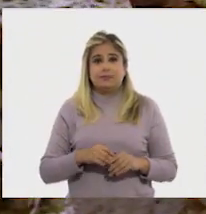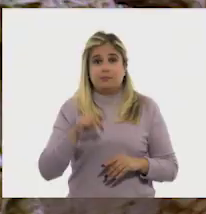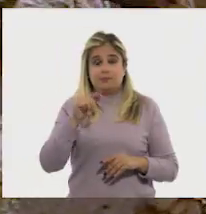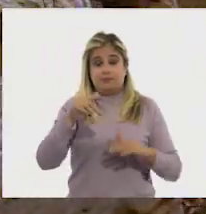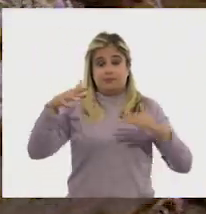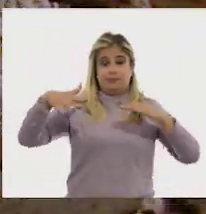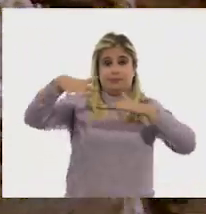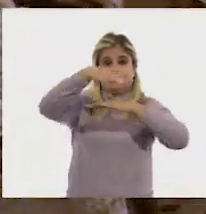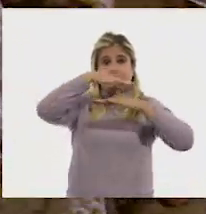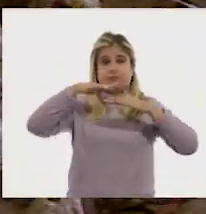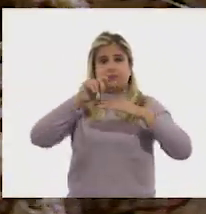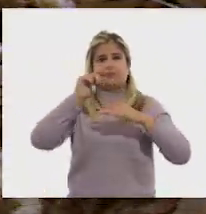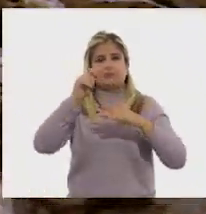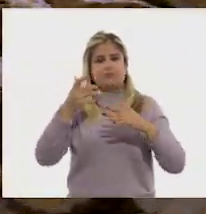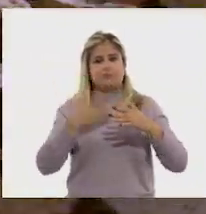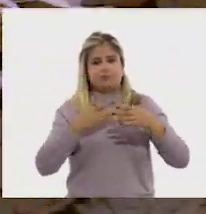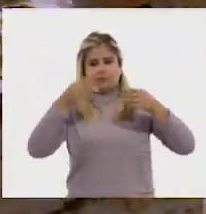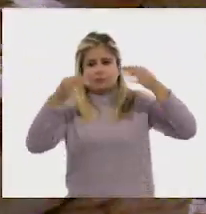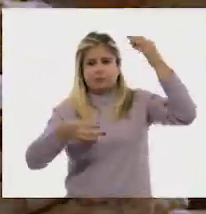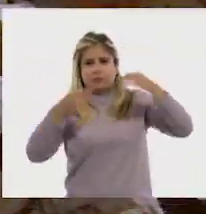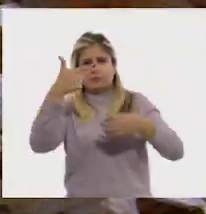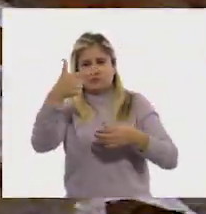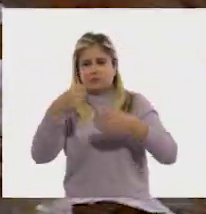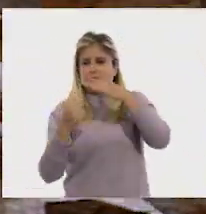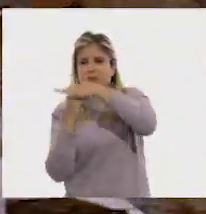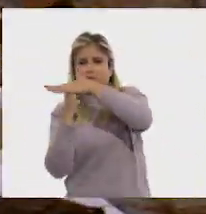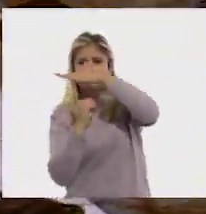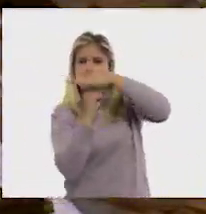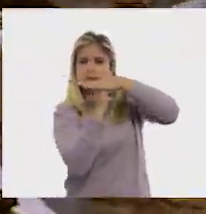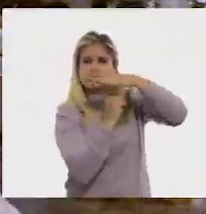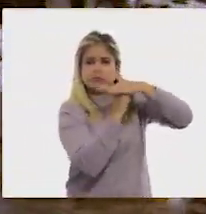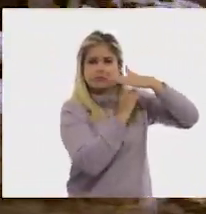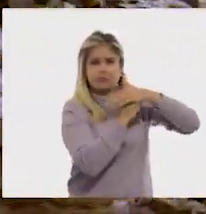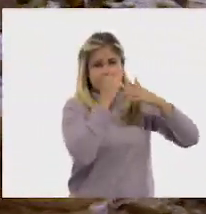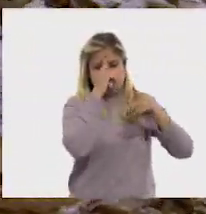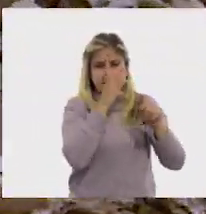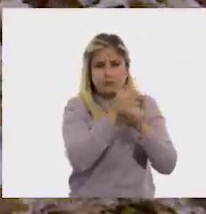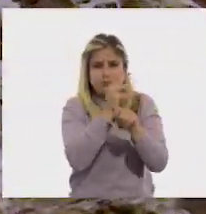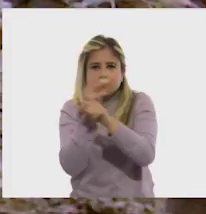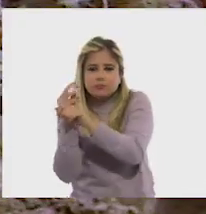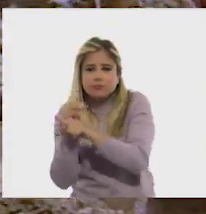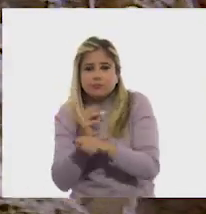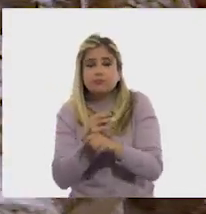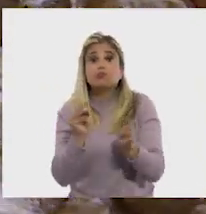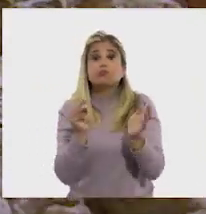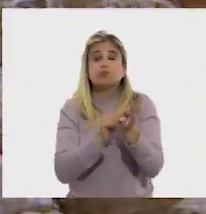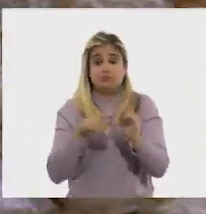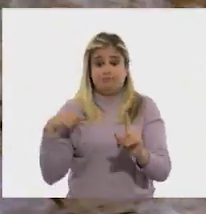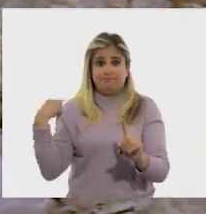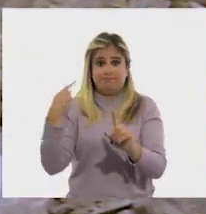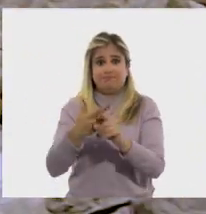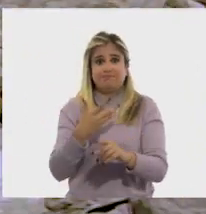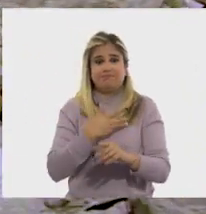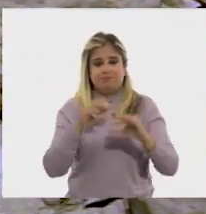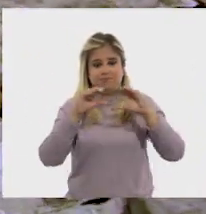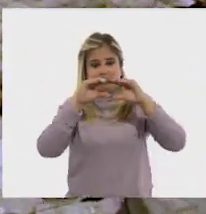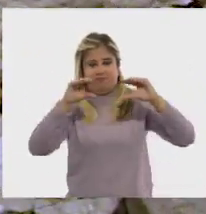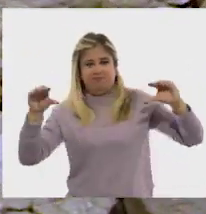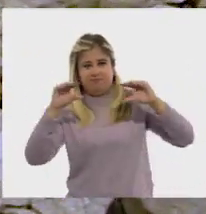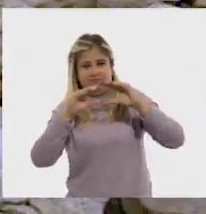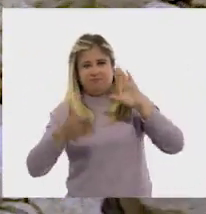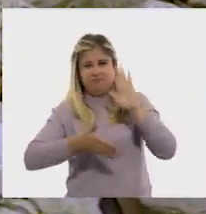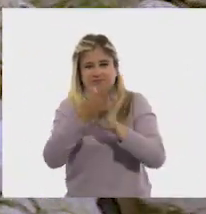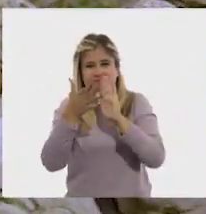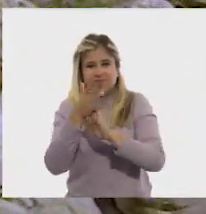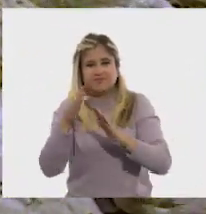techo se apoyaba en 4 hileras de 7 columnas de mampostería, de las que se conservan todavía gruesas capas de revoque, que es